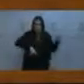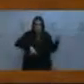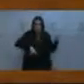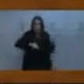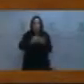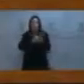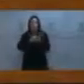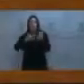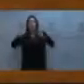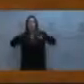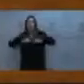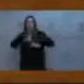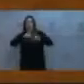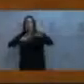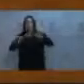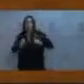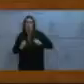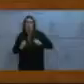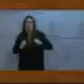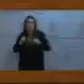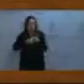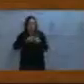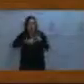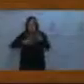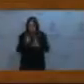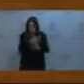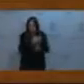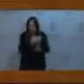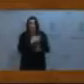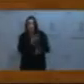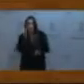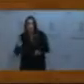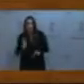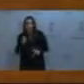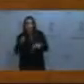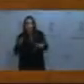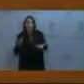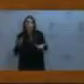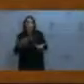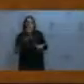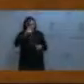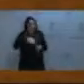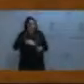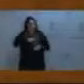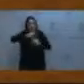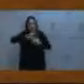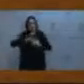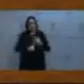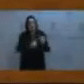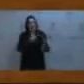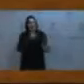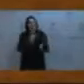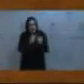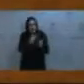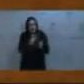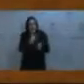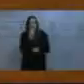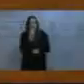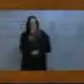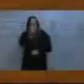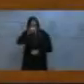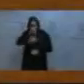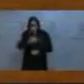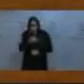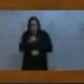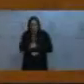¿Y ahora qué nos espera, consejero? ¿A la tercera va la vencida? Aplíqueselo aquí también, aplíquese el diálogo, aplíquese también los compromisos,